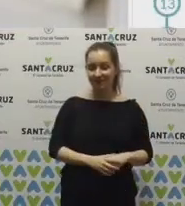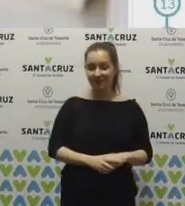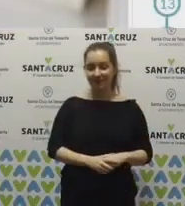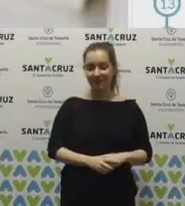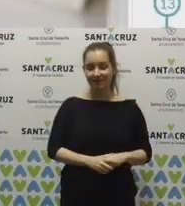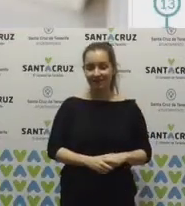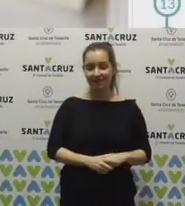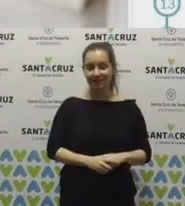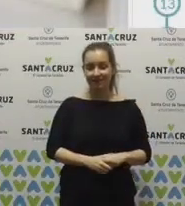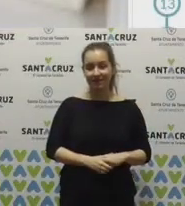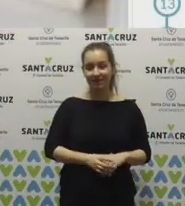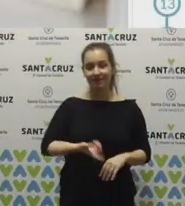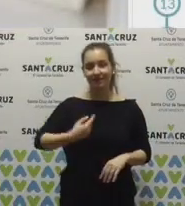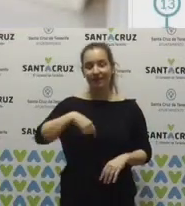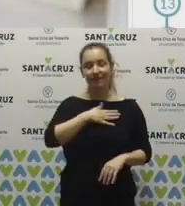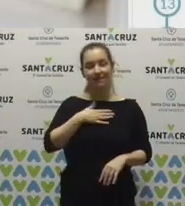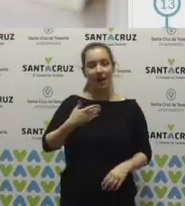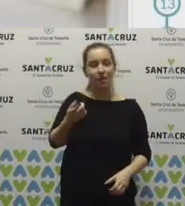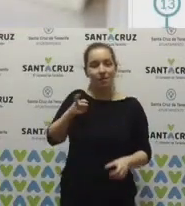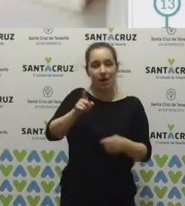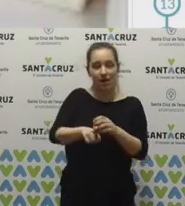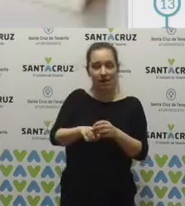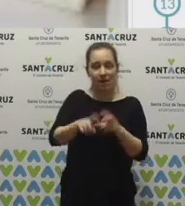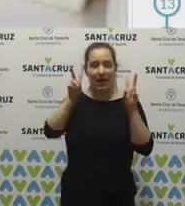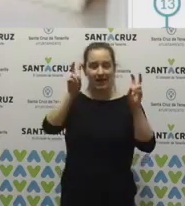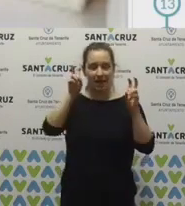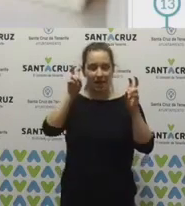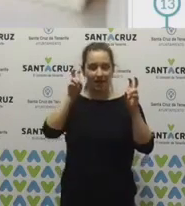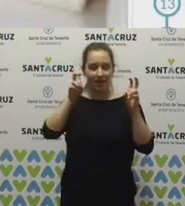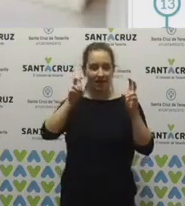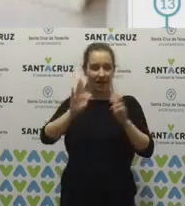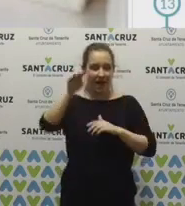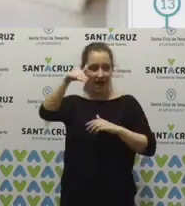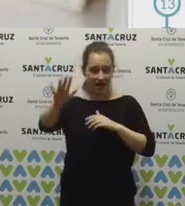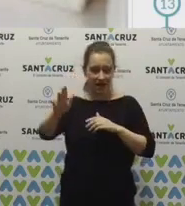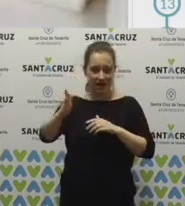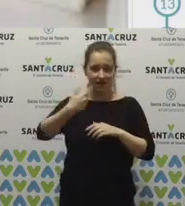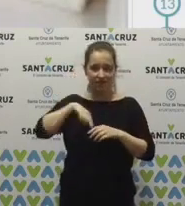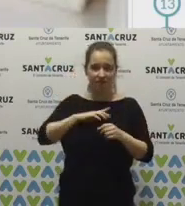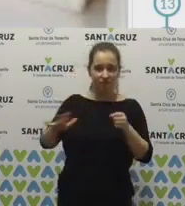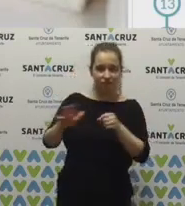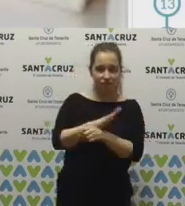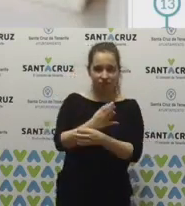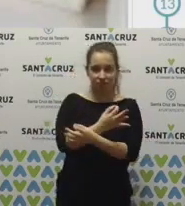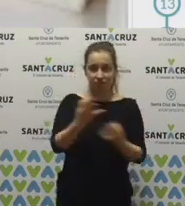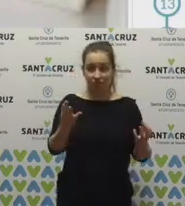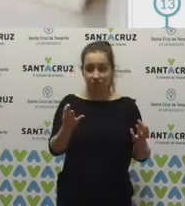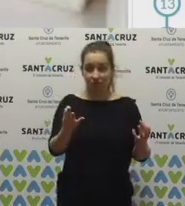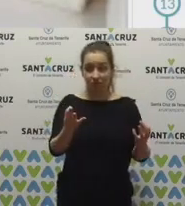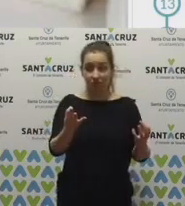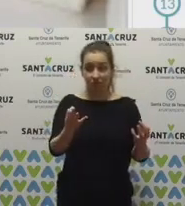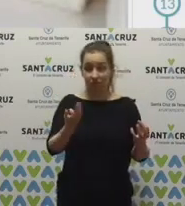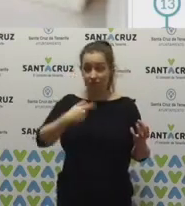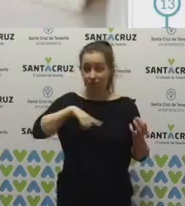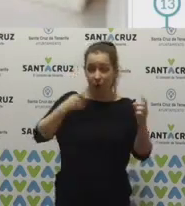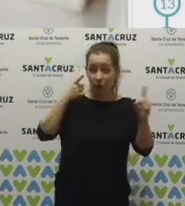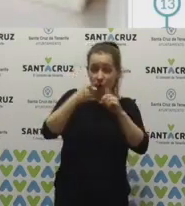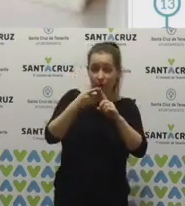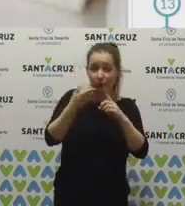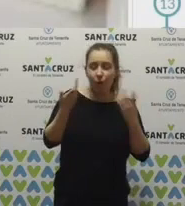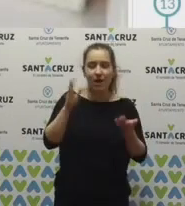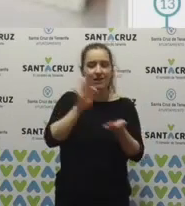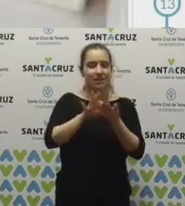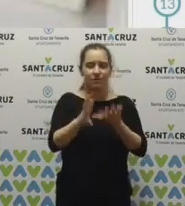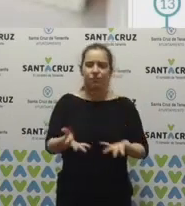para dar cobertura a la zona de nada decir que está tan objetivo el mejor servicio posible para lo